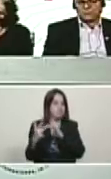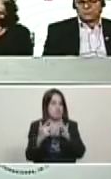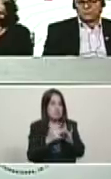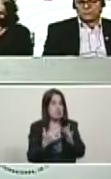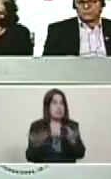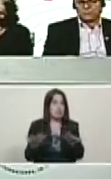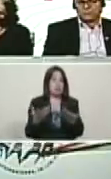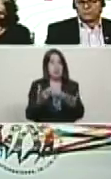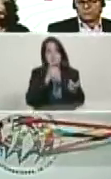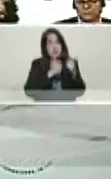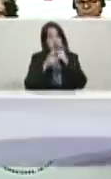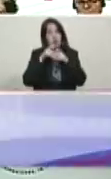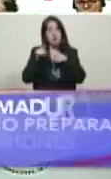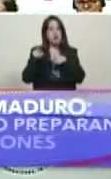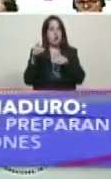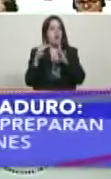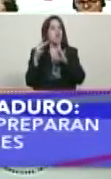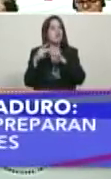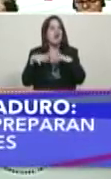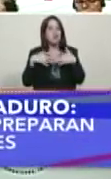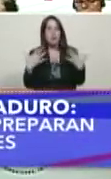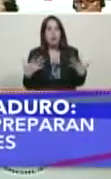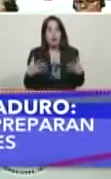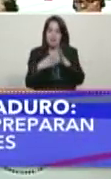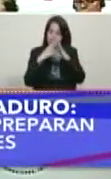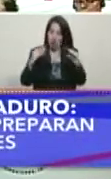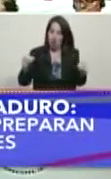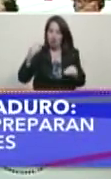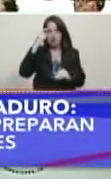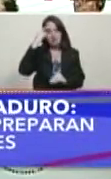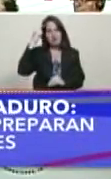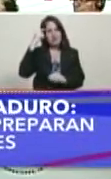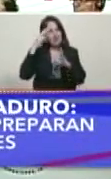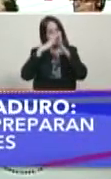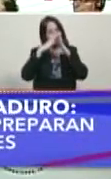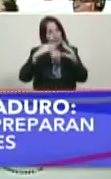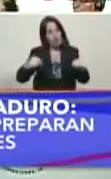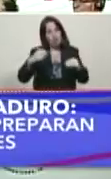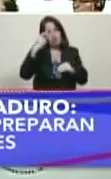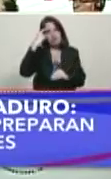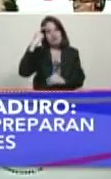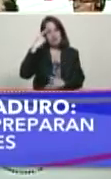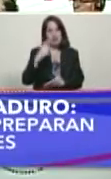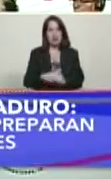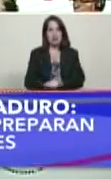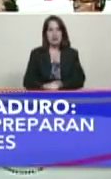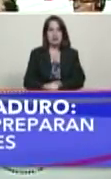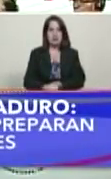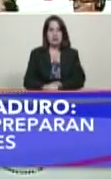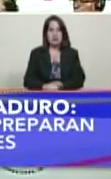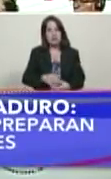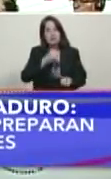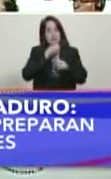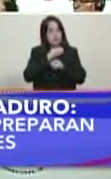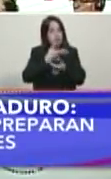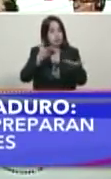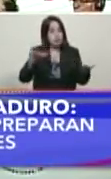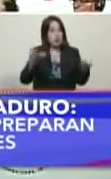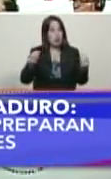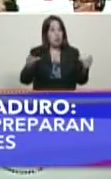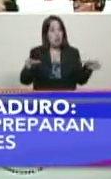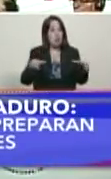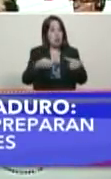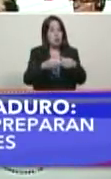vínculos preguntó yo todo esto se va a saber todo se va a saber de este grupo de delincuentes que han agredido